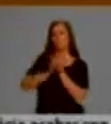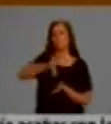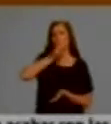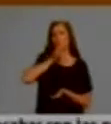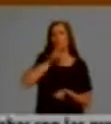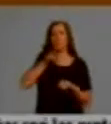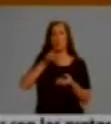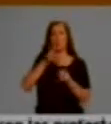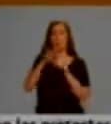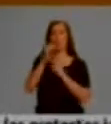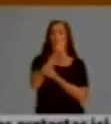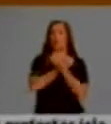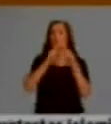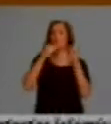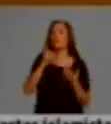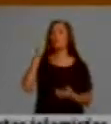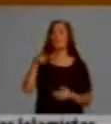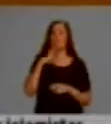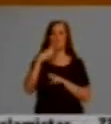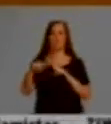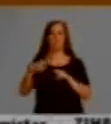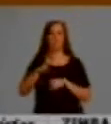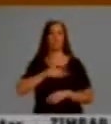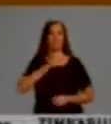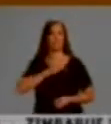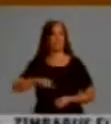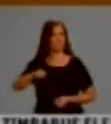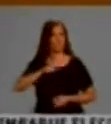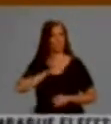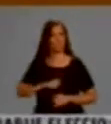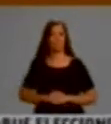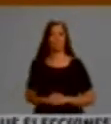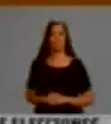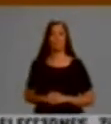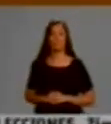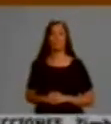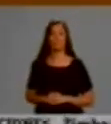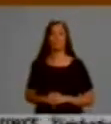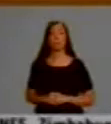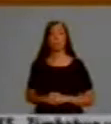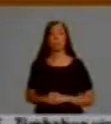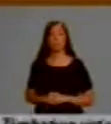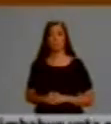informar sobre la situación económica y política de España y